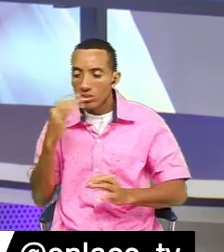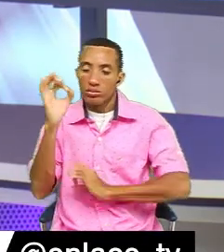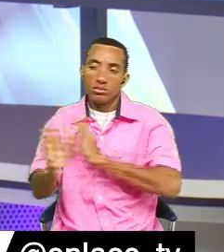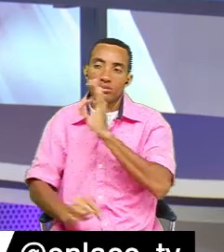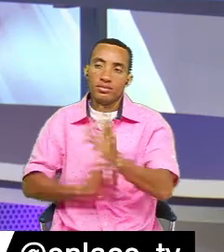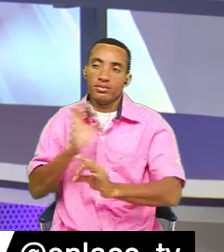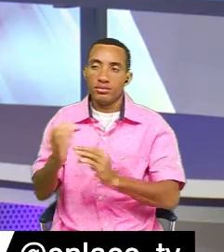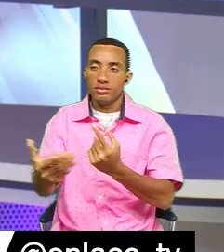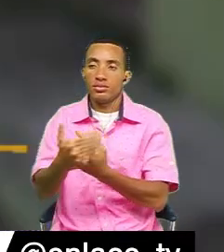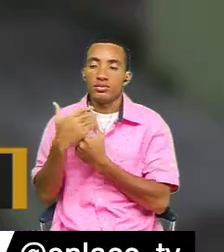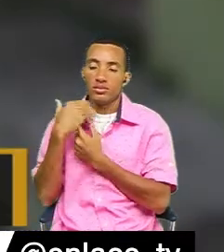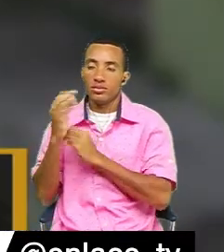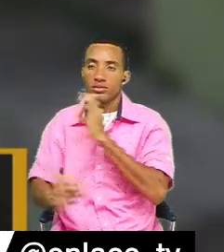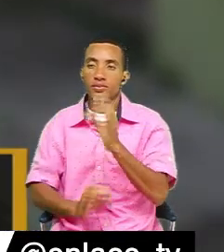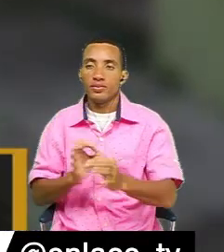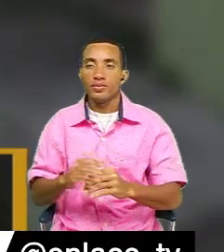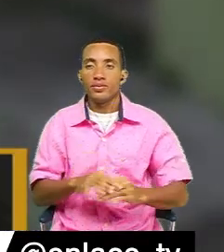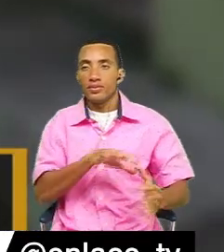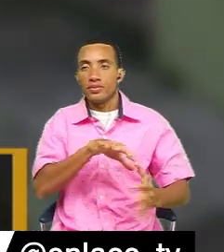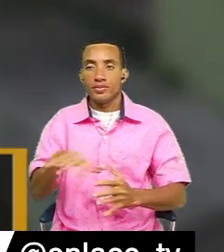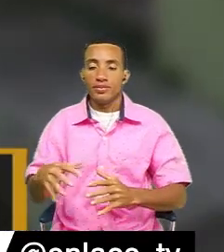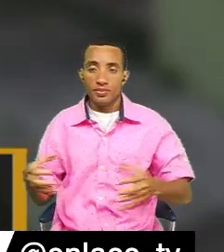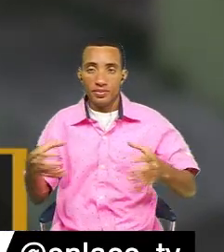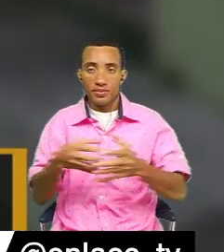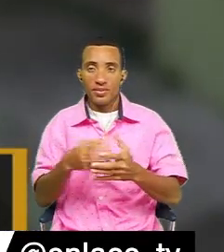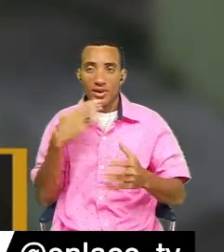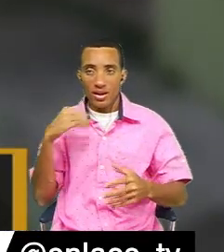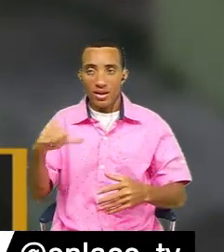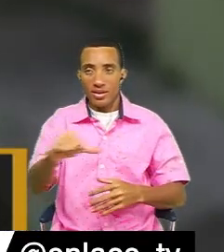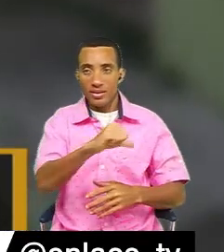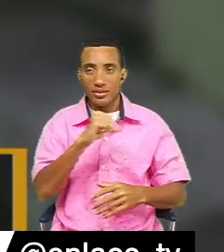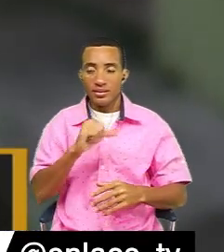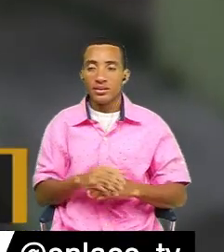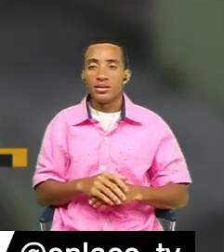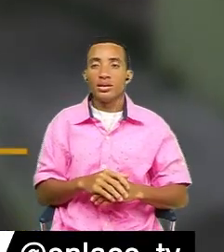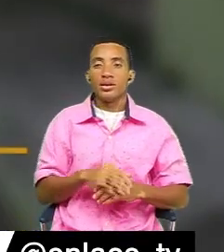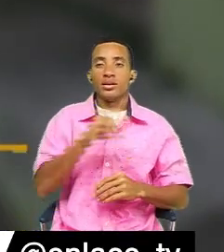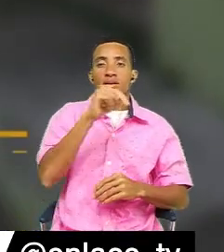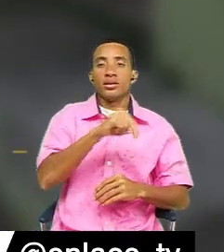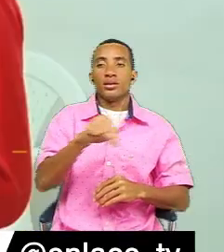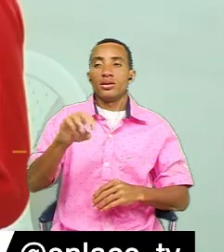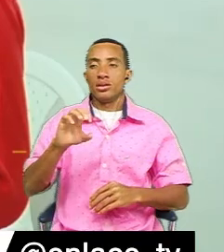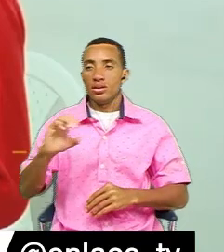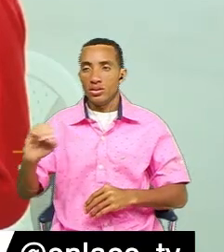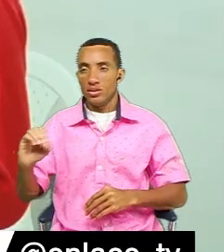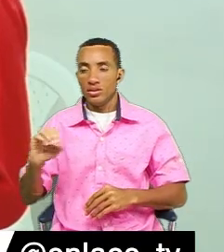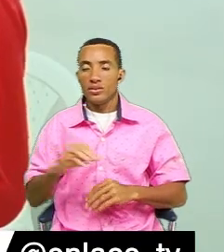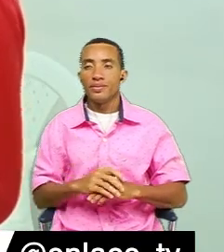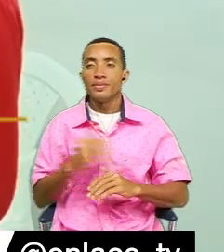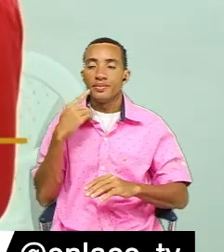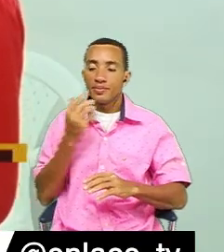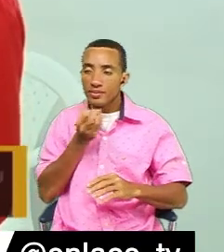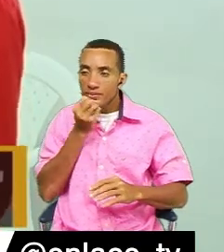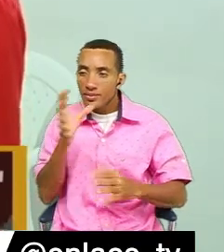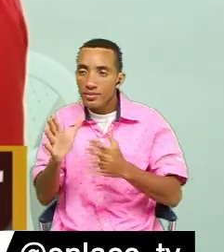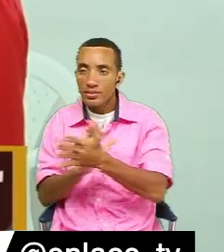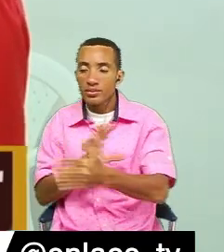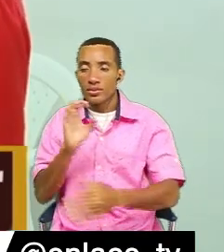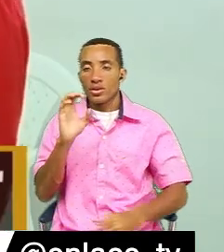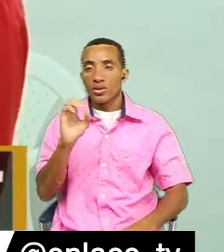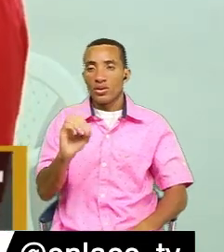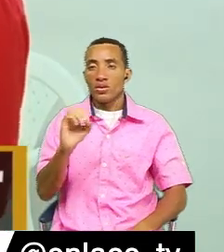seguridad. Un grupo de mujeres de esta zona del nororiente de la ciudad fue la encargada de trasladar el caso a la OFP, quien de inmediato,